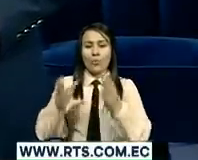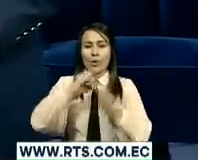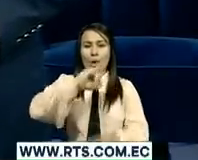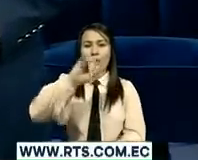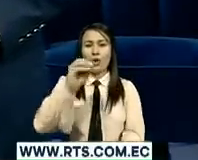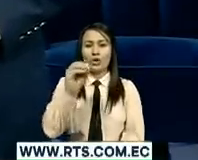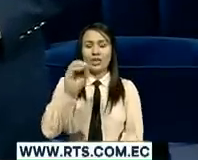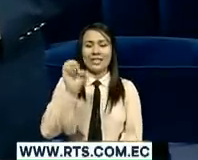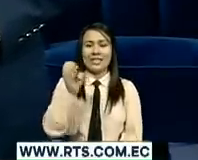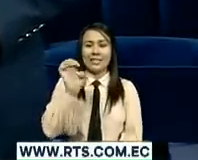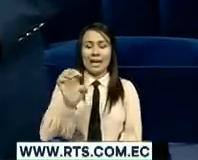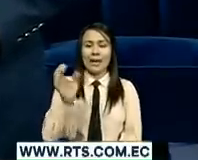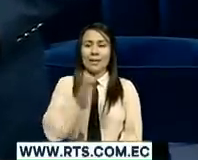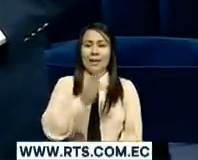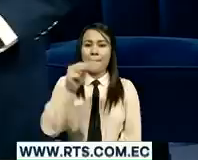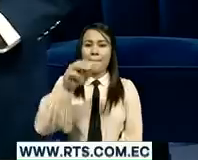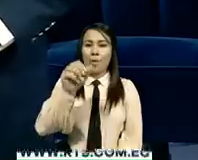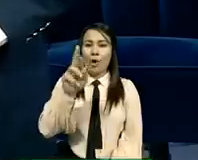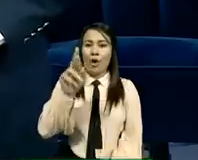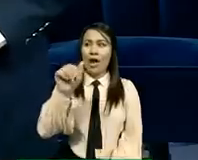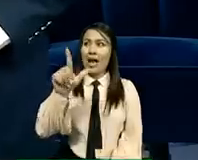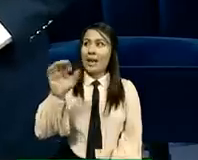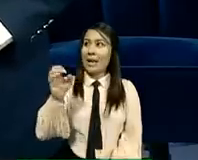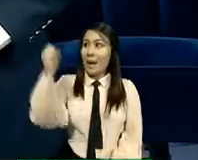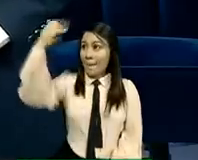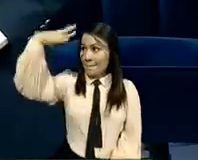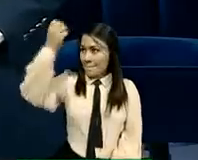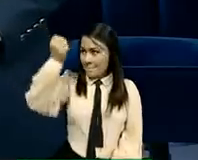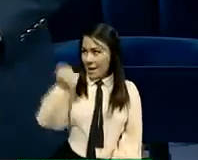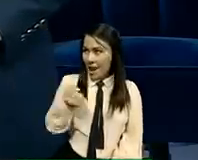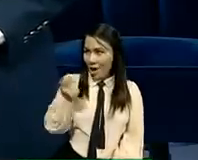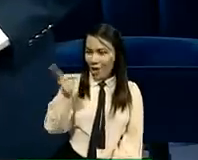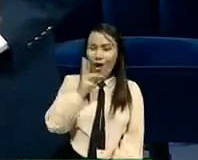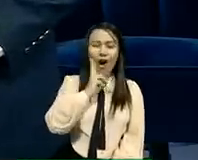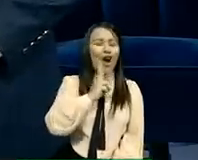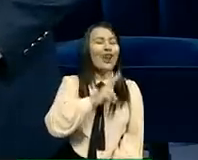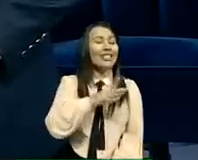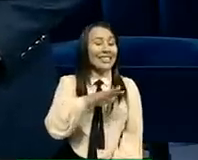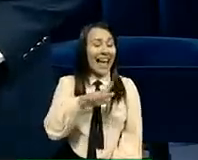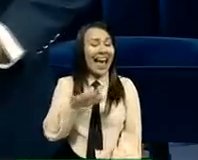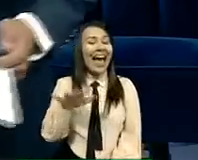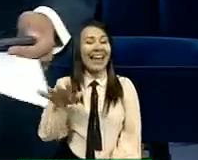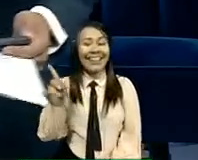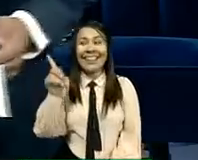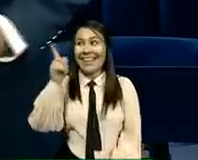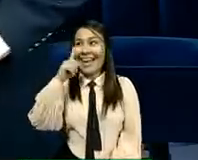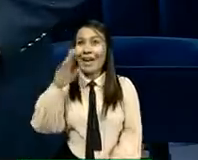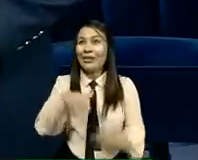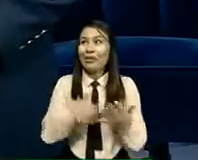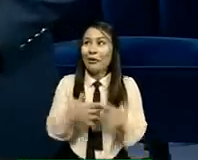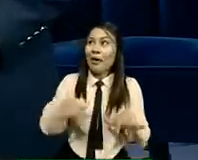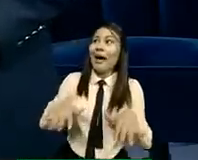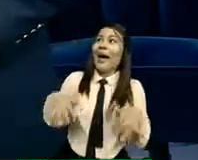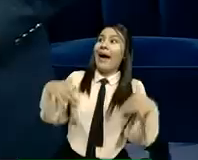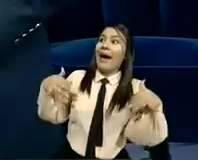Morales, y a propósito, el paraguas que ha causado sensación acá en el estudio, y también a todos